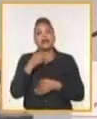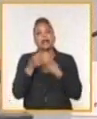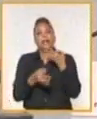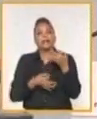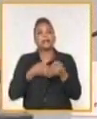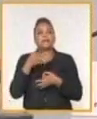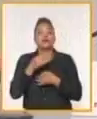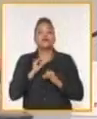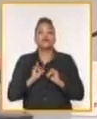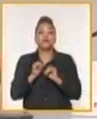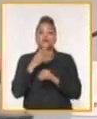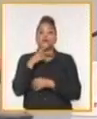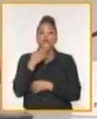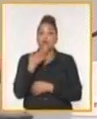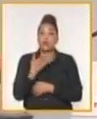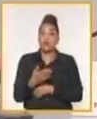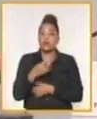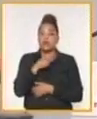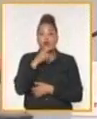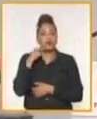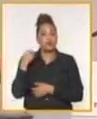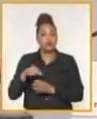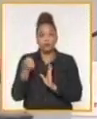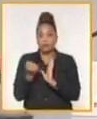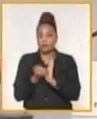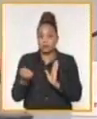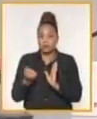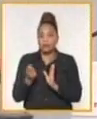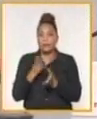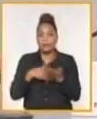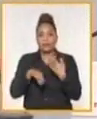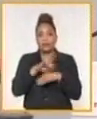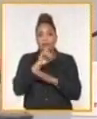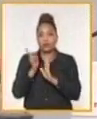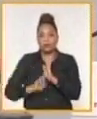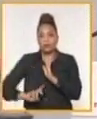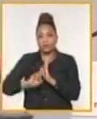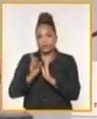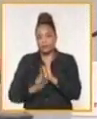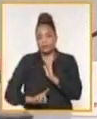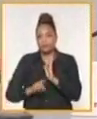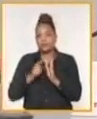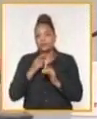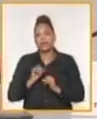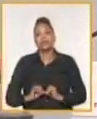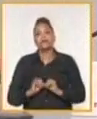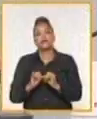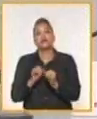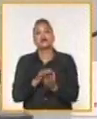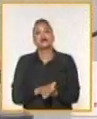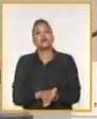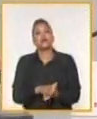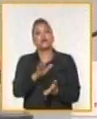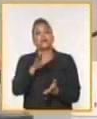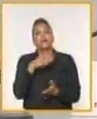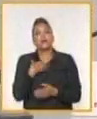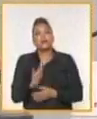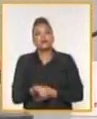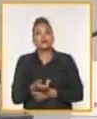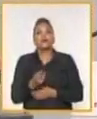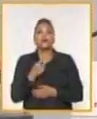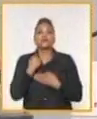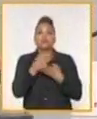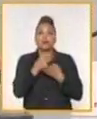buena noticia de que Rusia, ya oficialmente su Ministerio de Energía, ha dicho que se compromete con la modernización y con el apoyo del